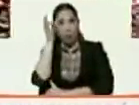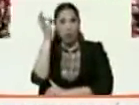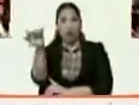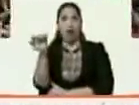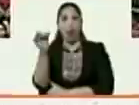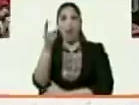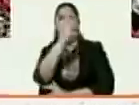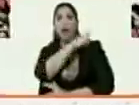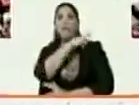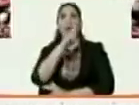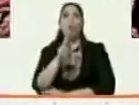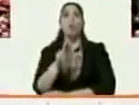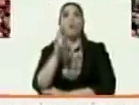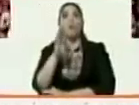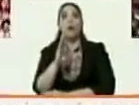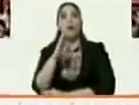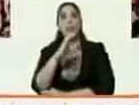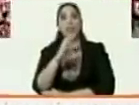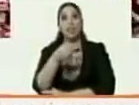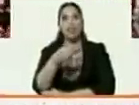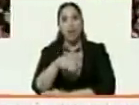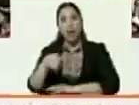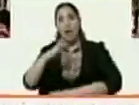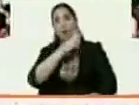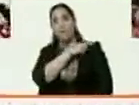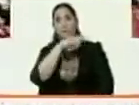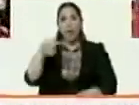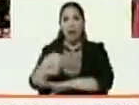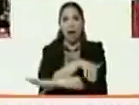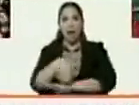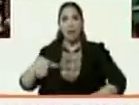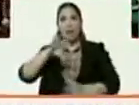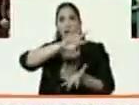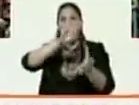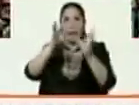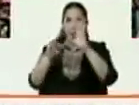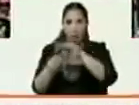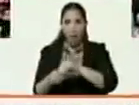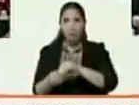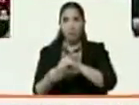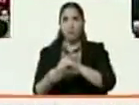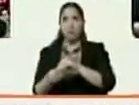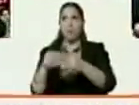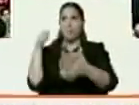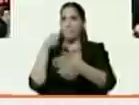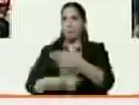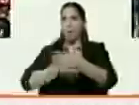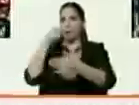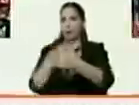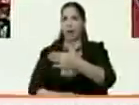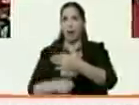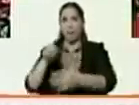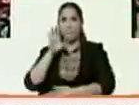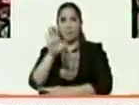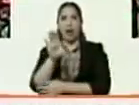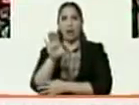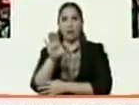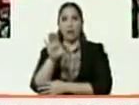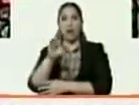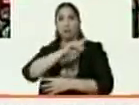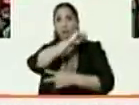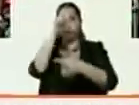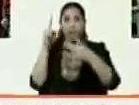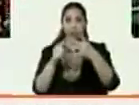los jefes de VC, a los jefes de calle y a los CLA en batalla por la patria. La segunda